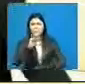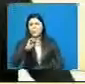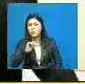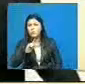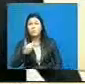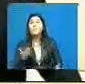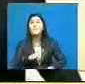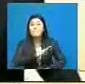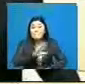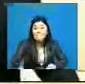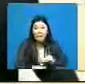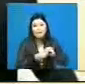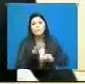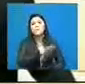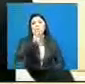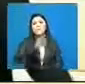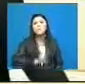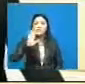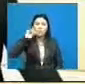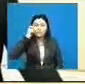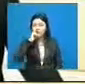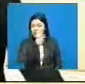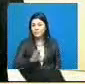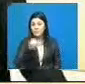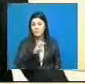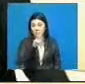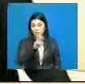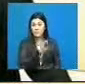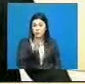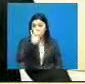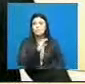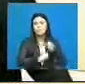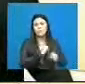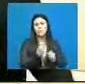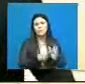gobierno nacional, fue del 18% en el 2009,